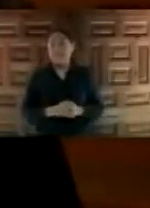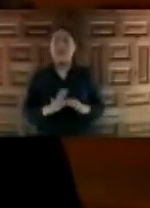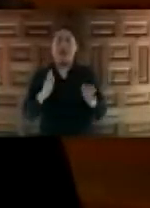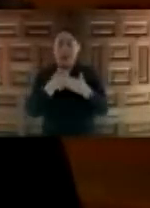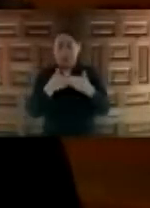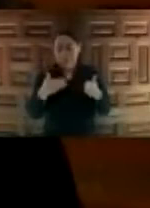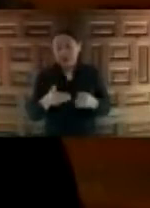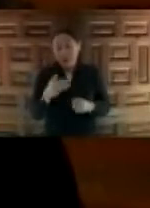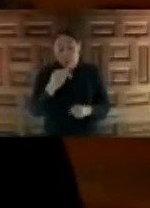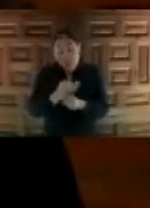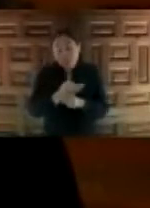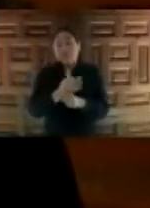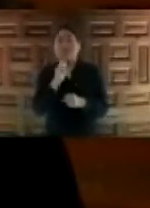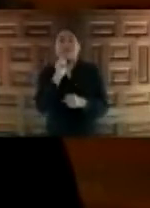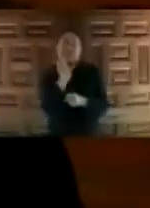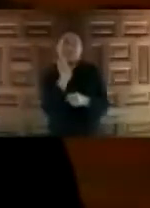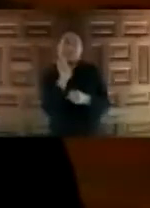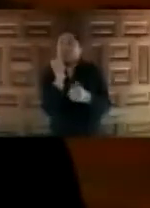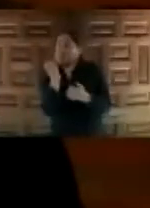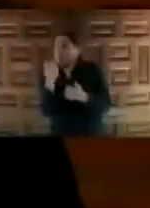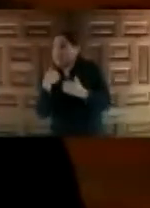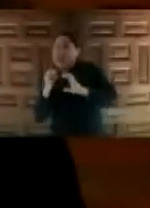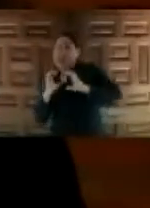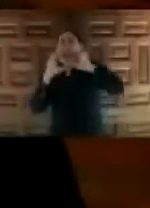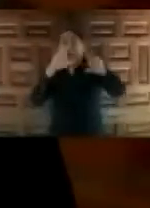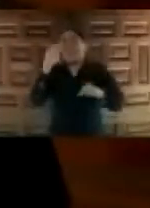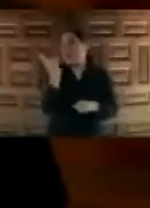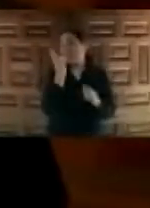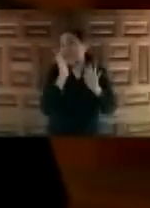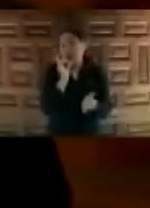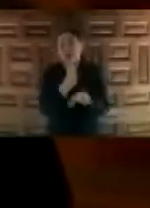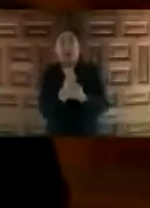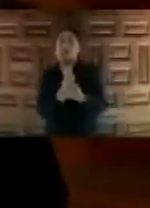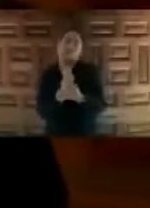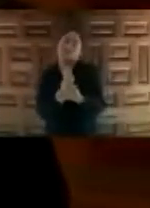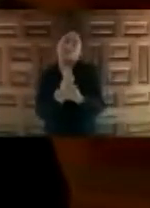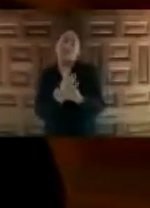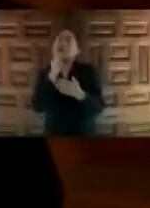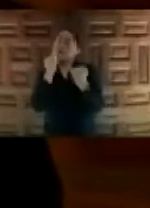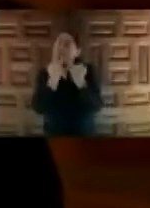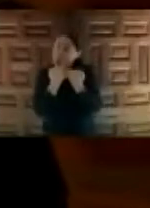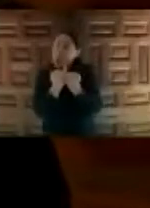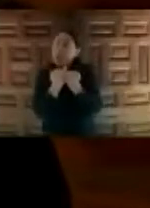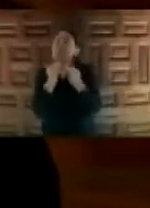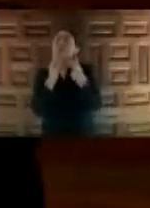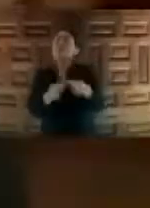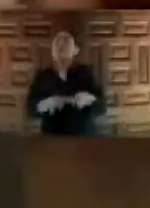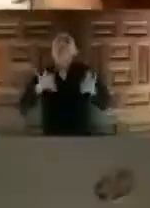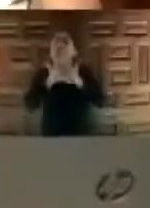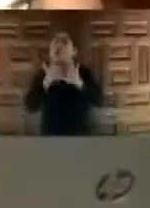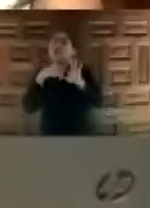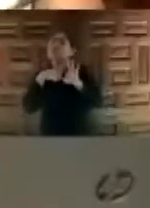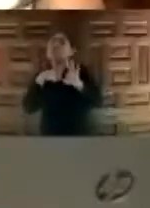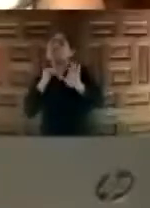no basta el acceso a la educación superior, sino es necesario el acceso al